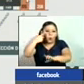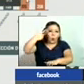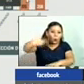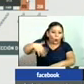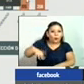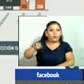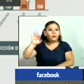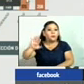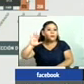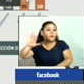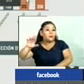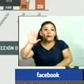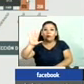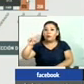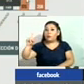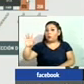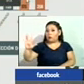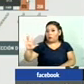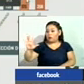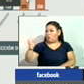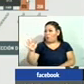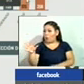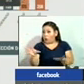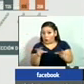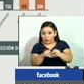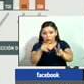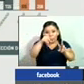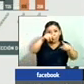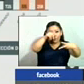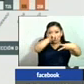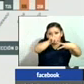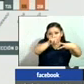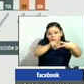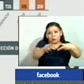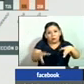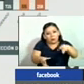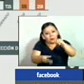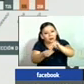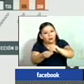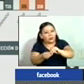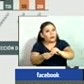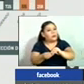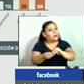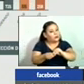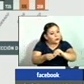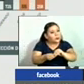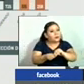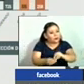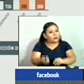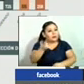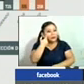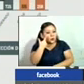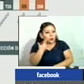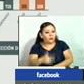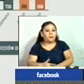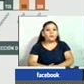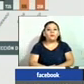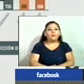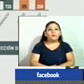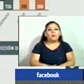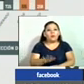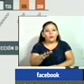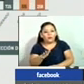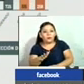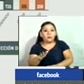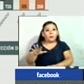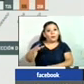515. Solo ahí tenemos más de 700 salvadoreños que están en un estado frágil, un estado delicado de salud. En una condición